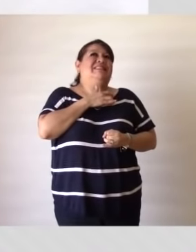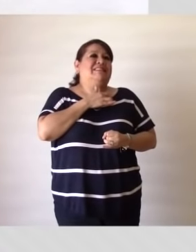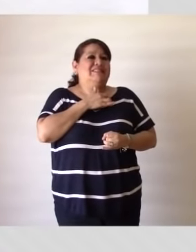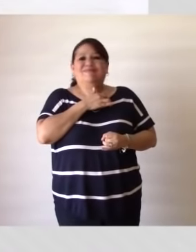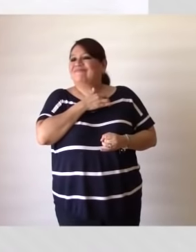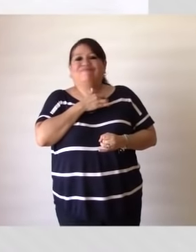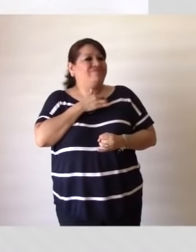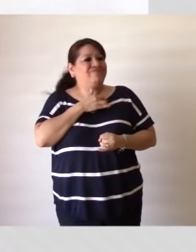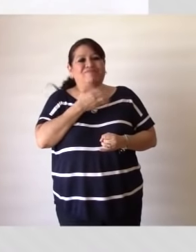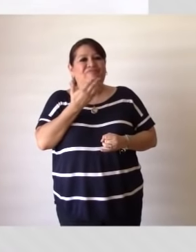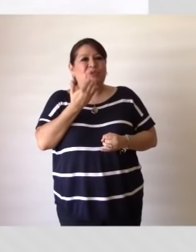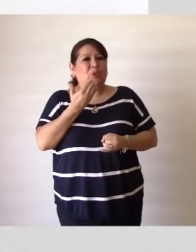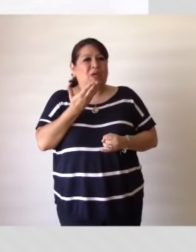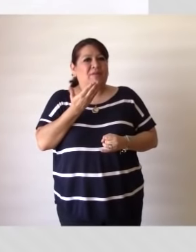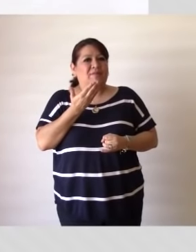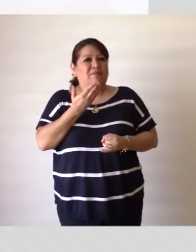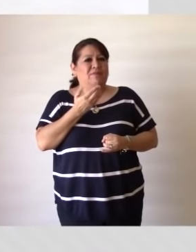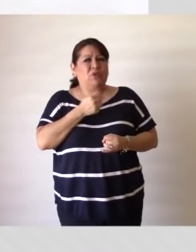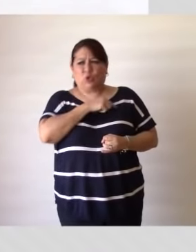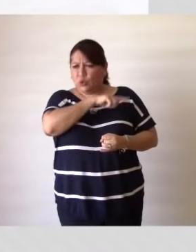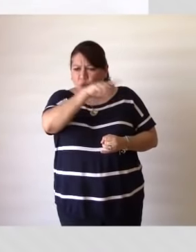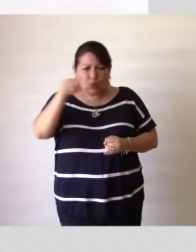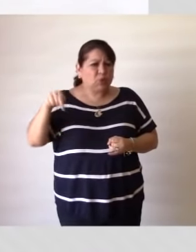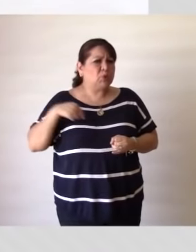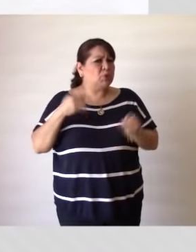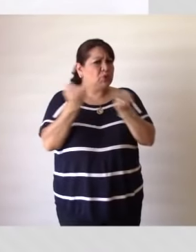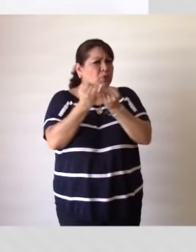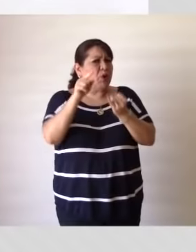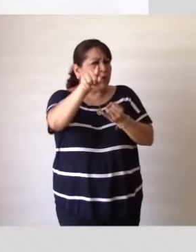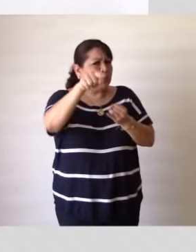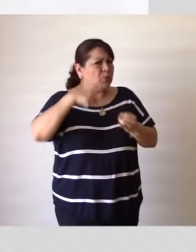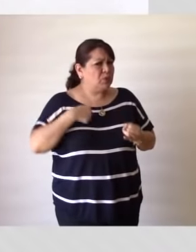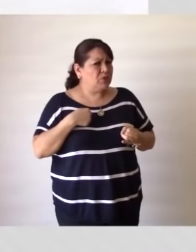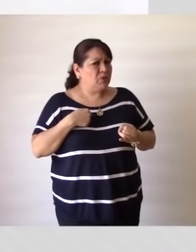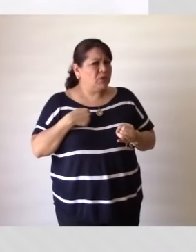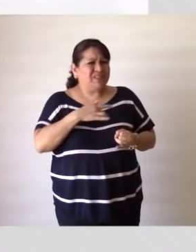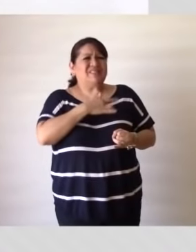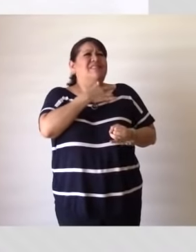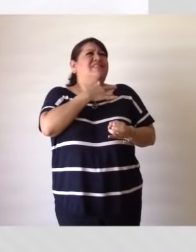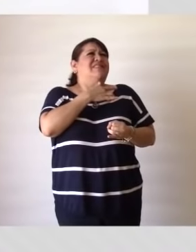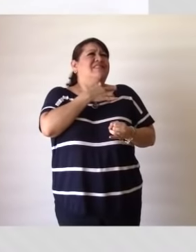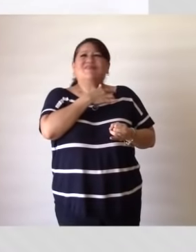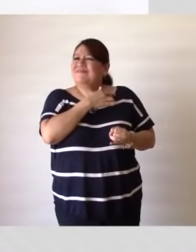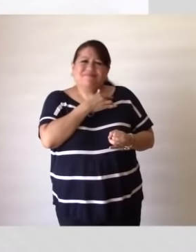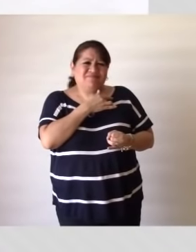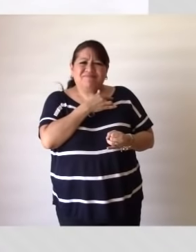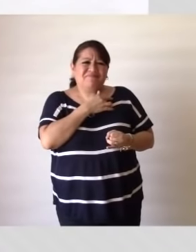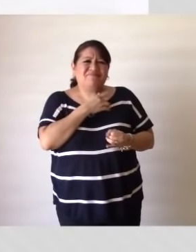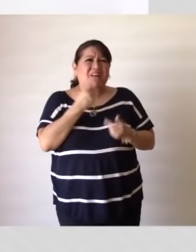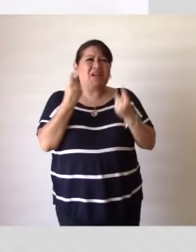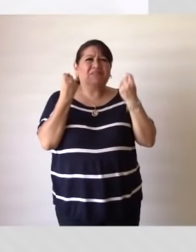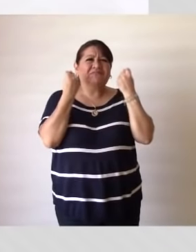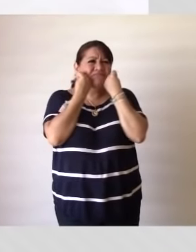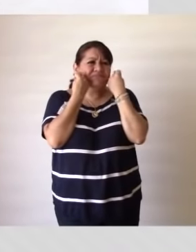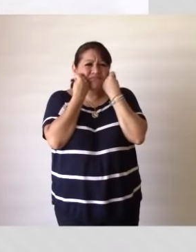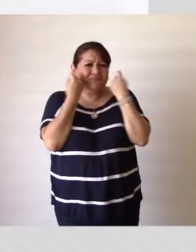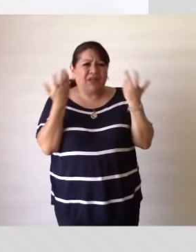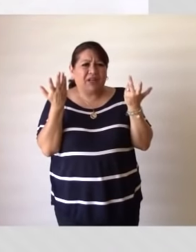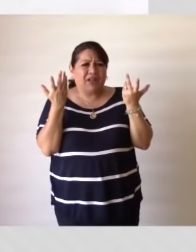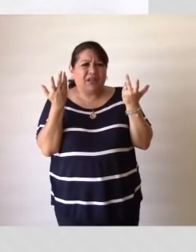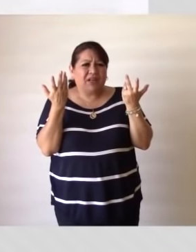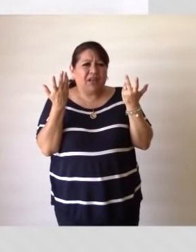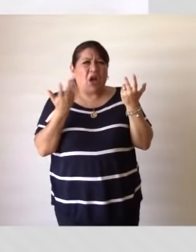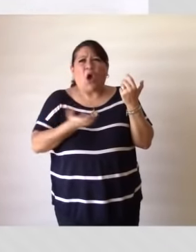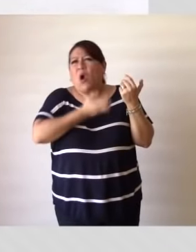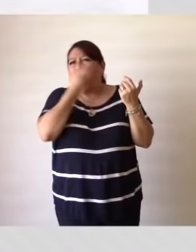sensibilidad tú y yo que tanto nos estamos acostumbrando a ya no orar allá no leer la